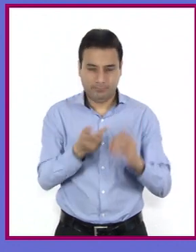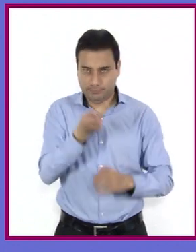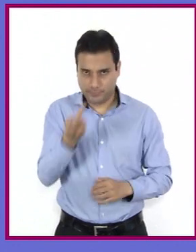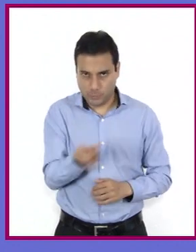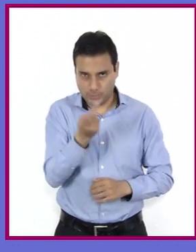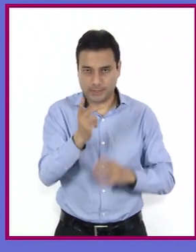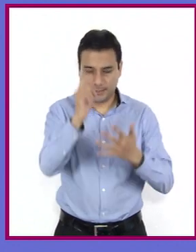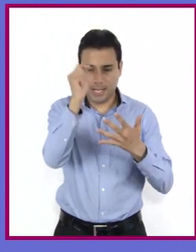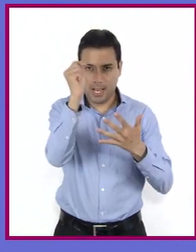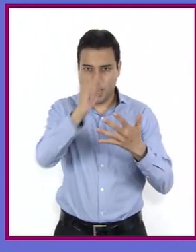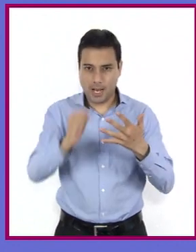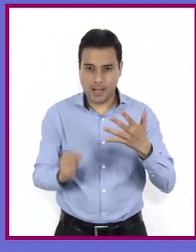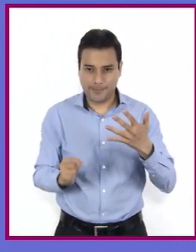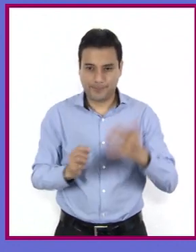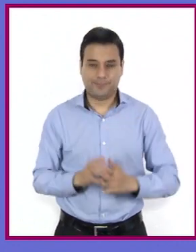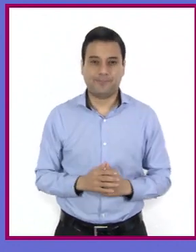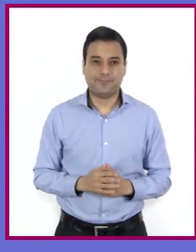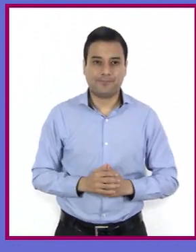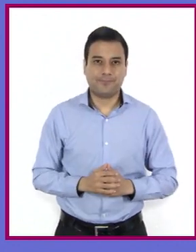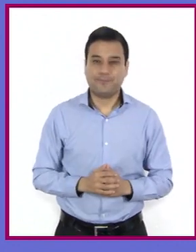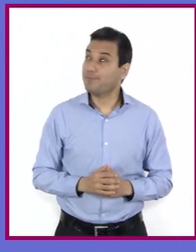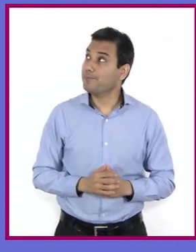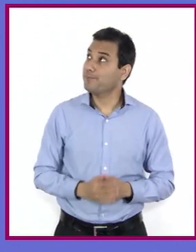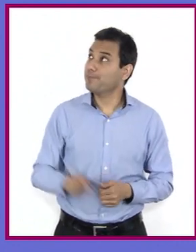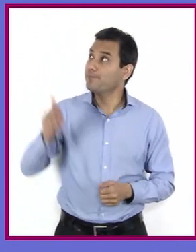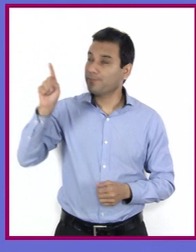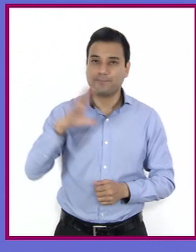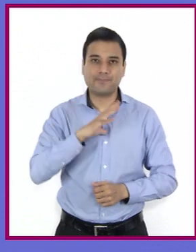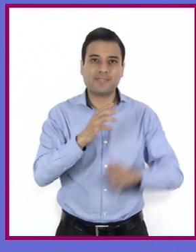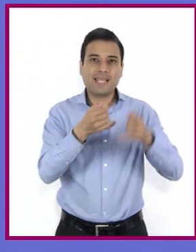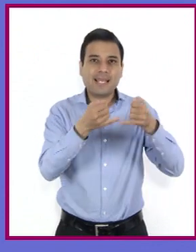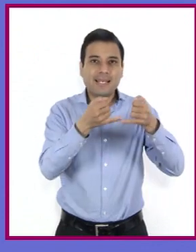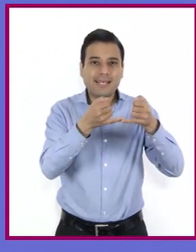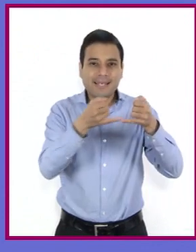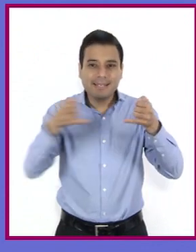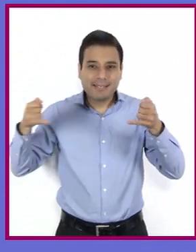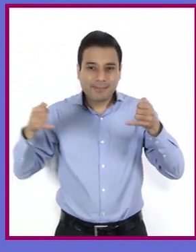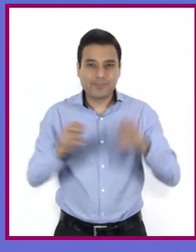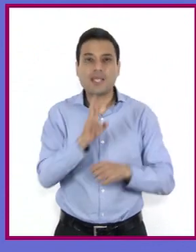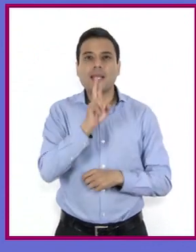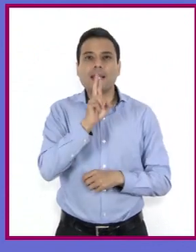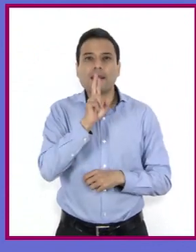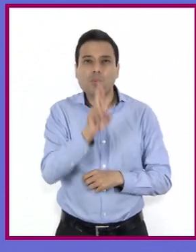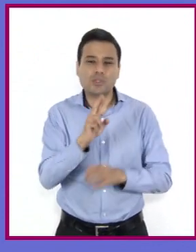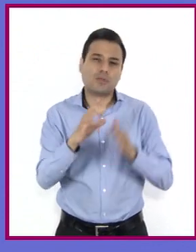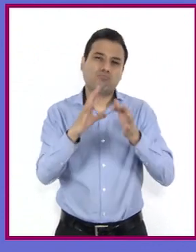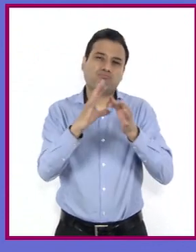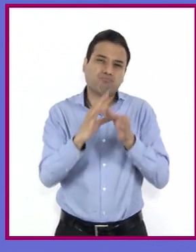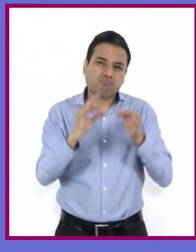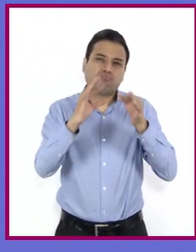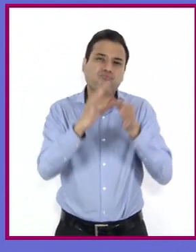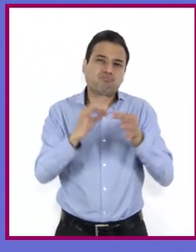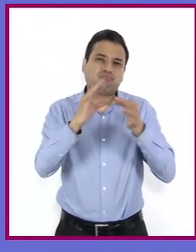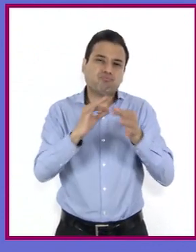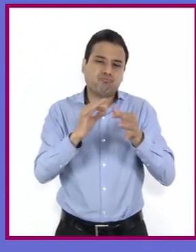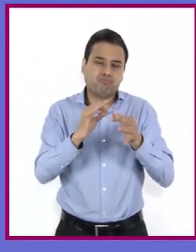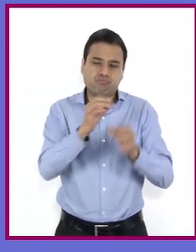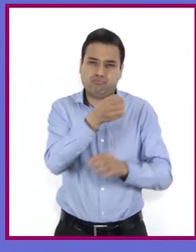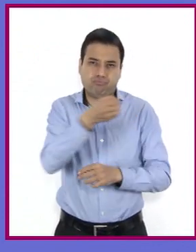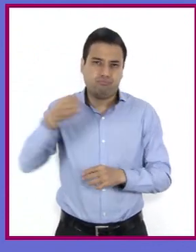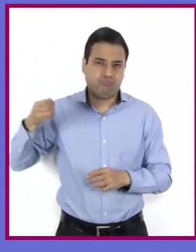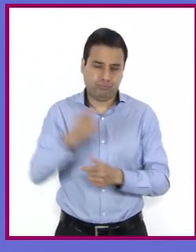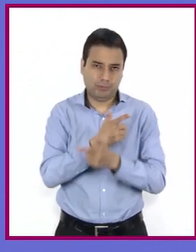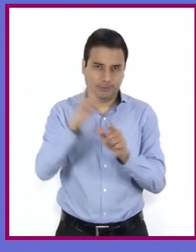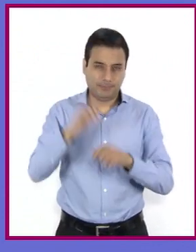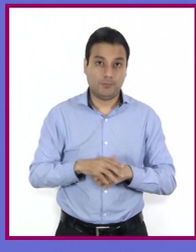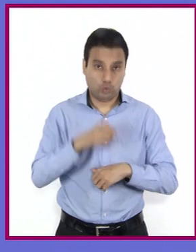preguntas, dejando espacio suficiente para que quien responda se sienta en la libertad de dar respuestas extensas.